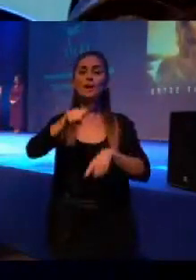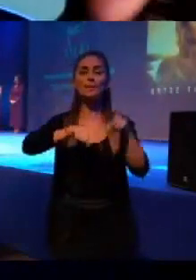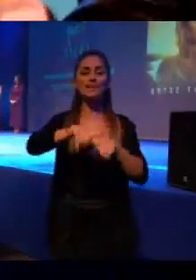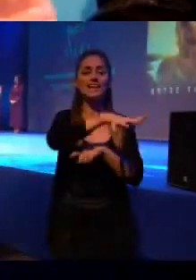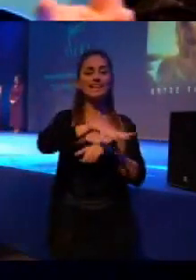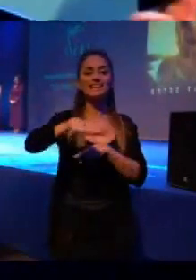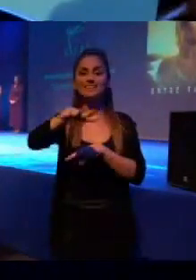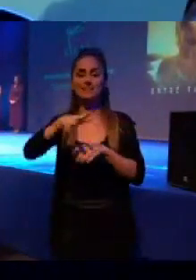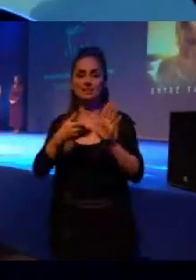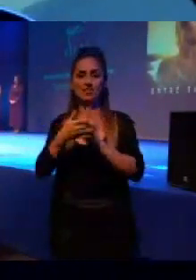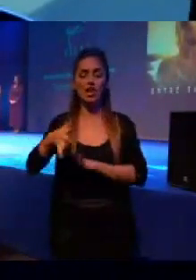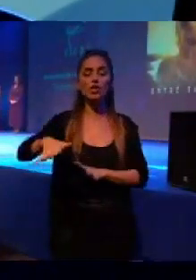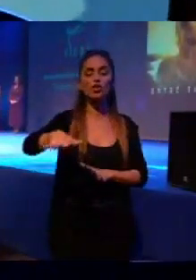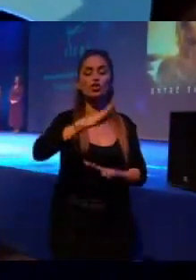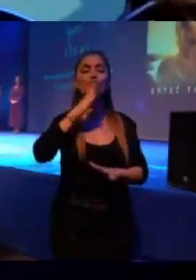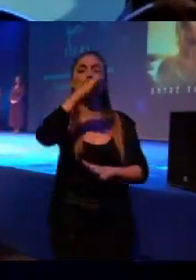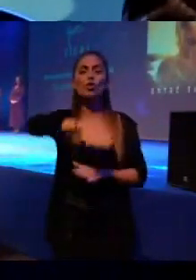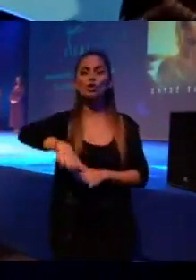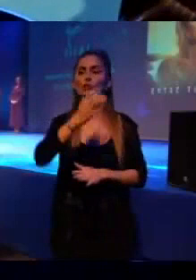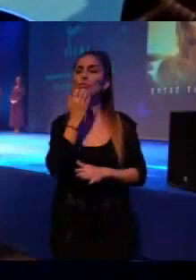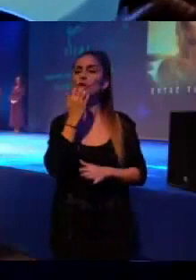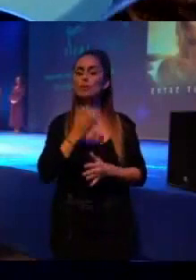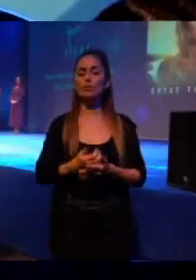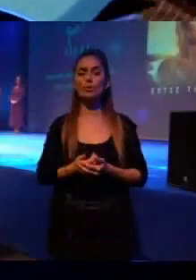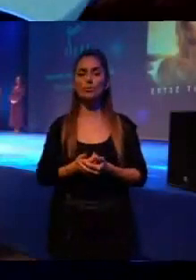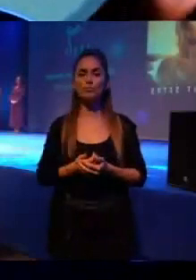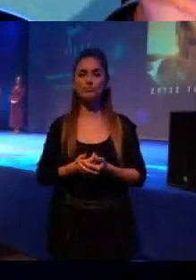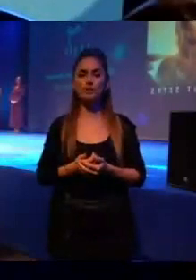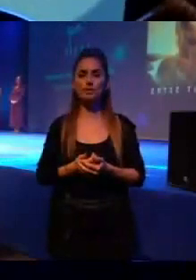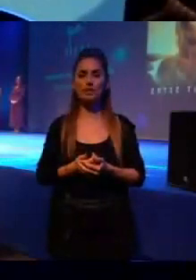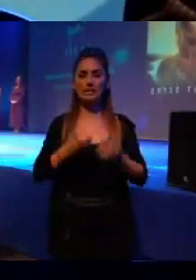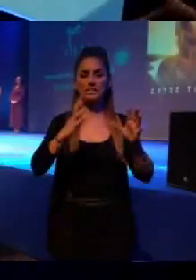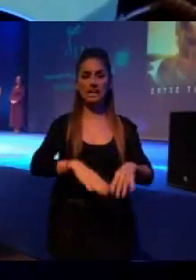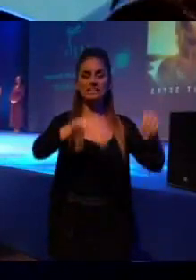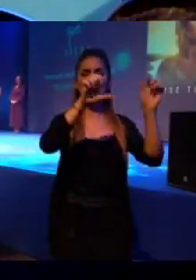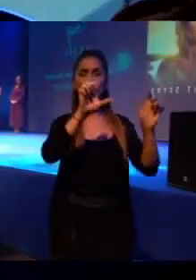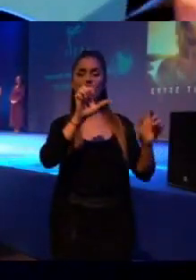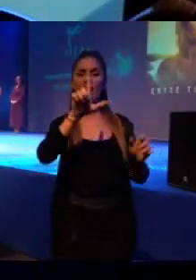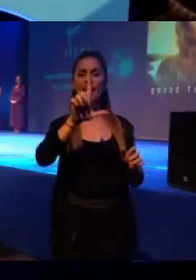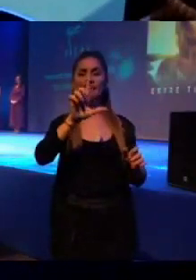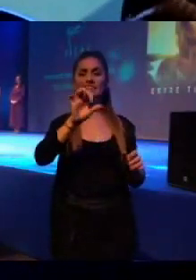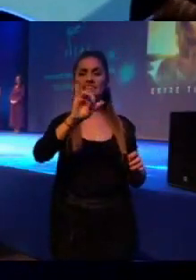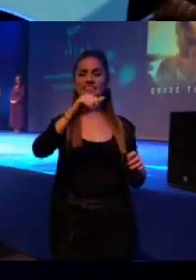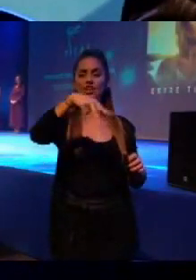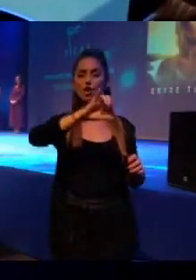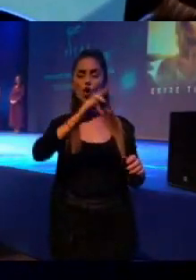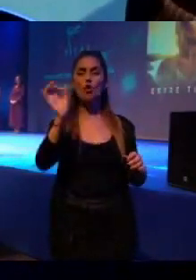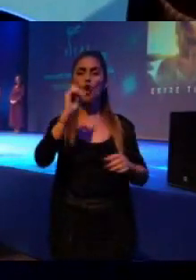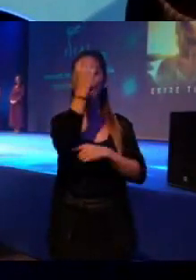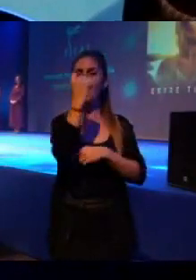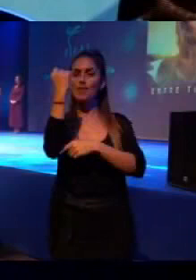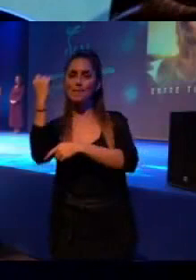la localización, donde pone, por ejemplo, Castillo de Elsinor, Almenas, Noche Oscura, Fría.